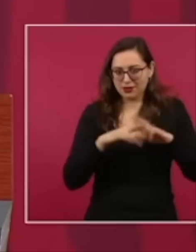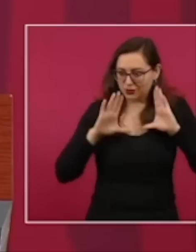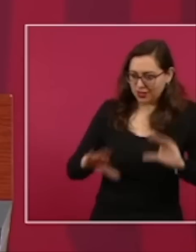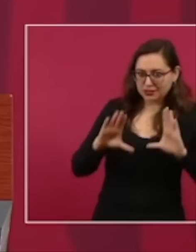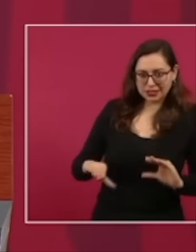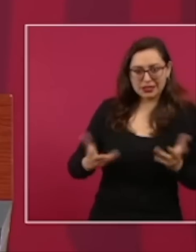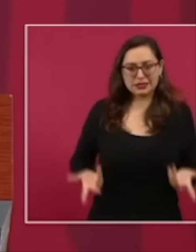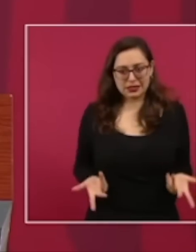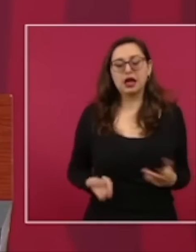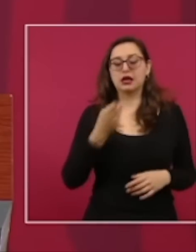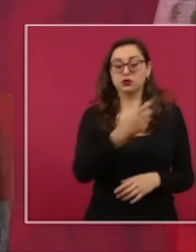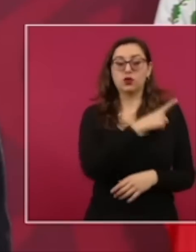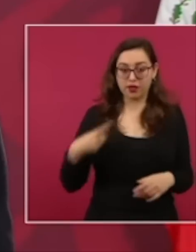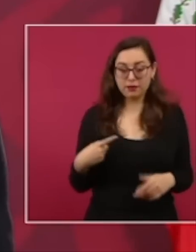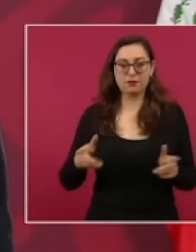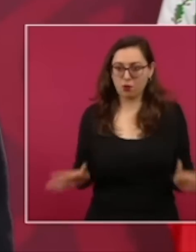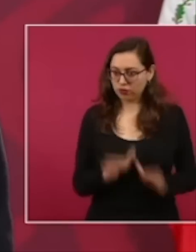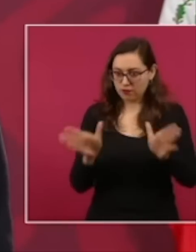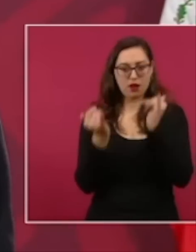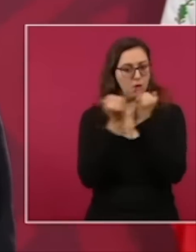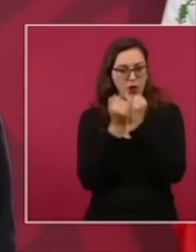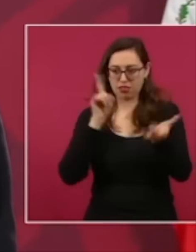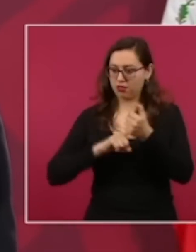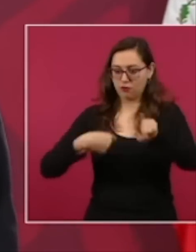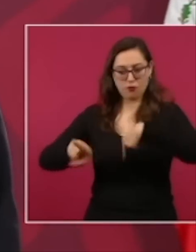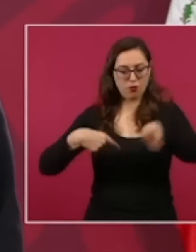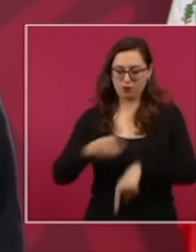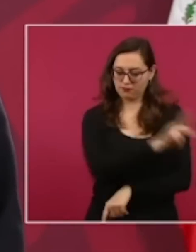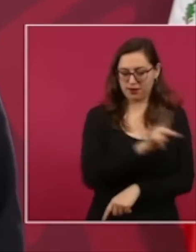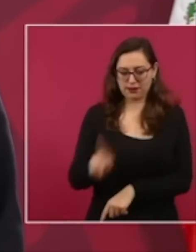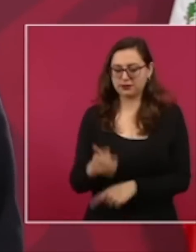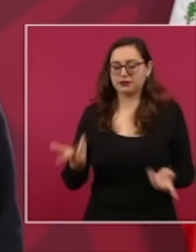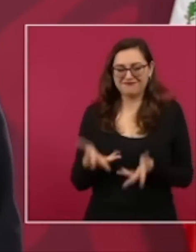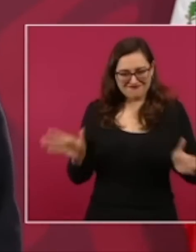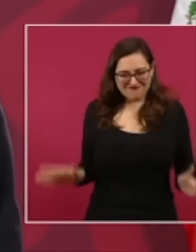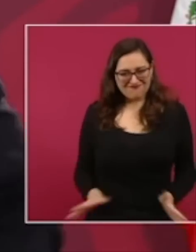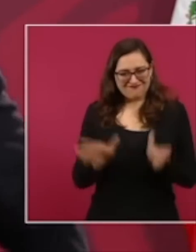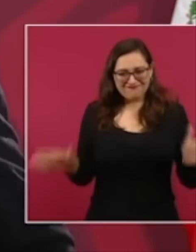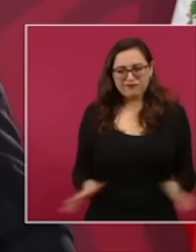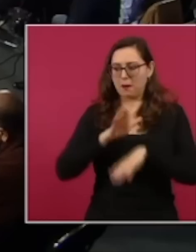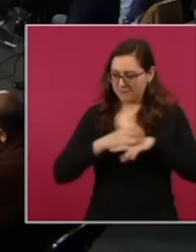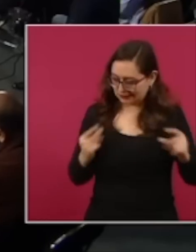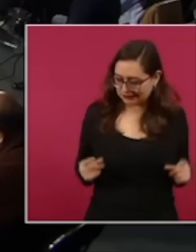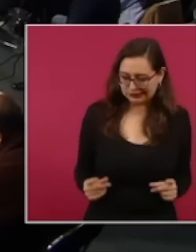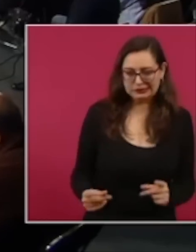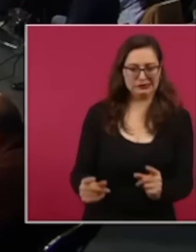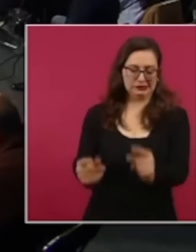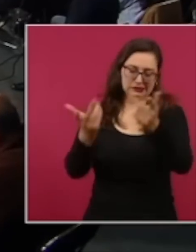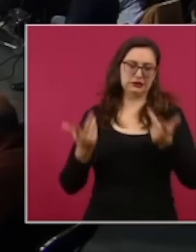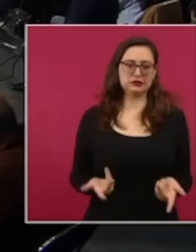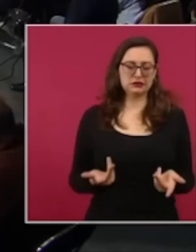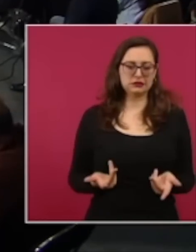eso es lo que se tiene que hacer, fomentar el deporte desde